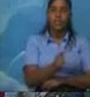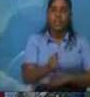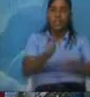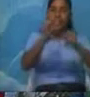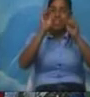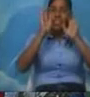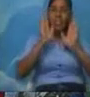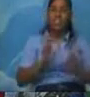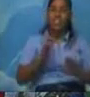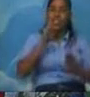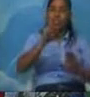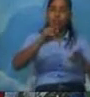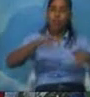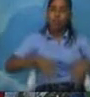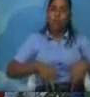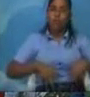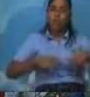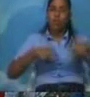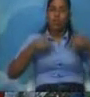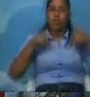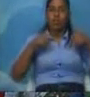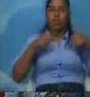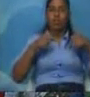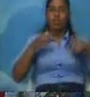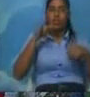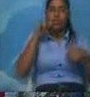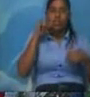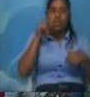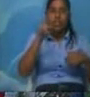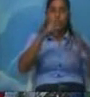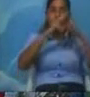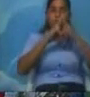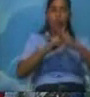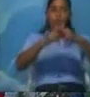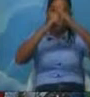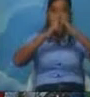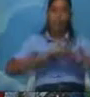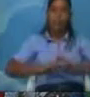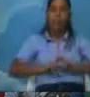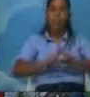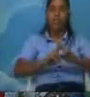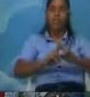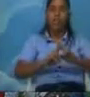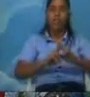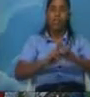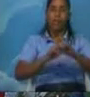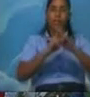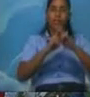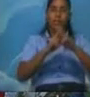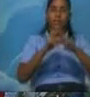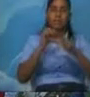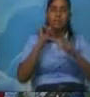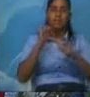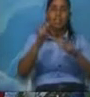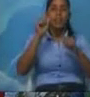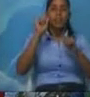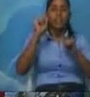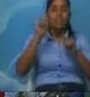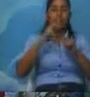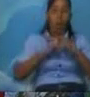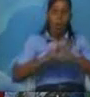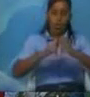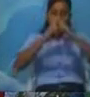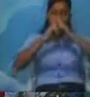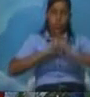su furor de tiene su furor y su honra y su honra ay ay ay Oiga bien